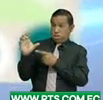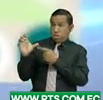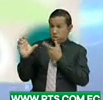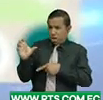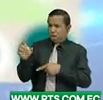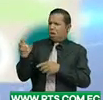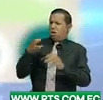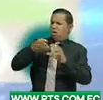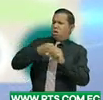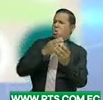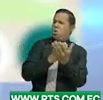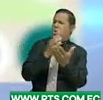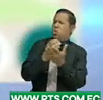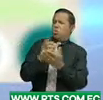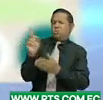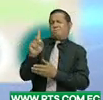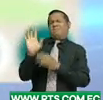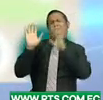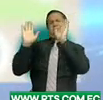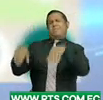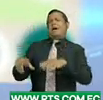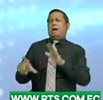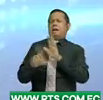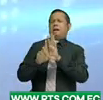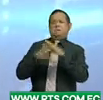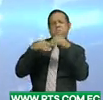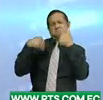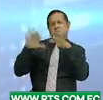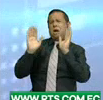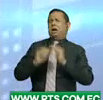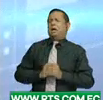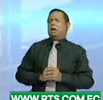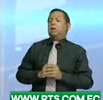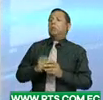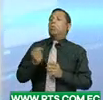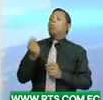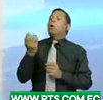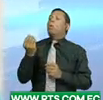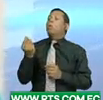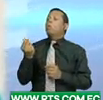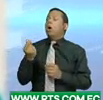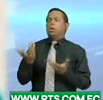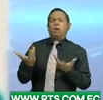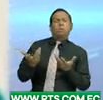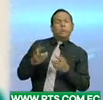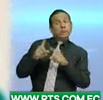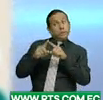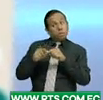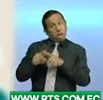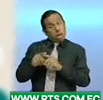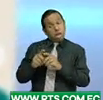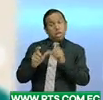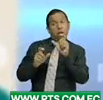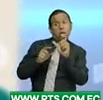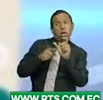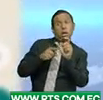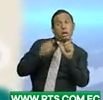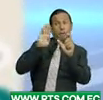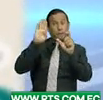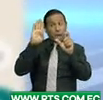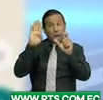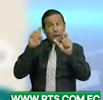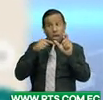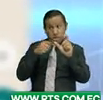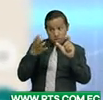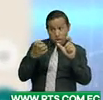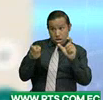realizar ningún curso, como lo estipula la ley. En cuanto a los precios, dependían del tipo de licencia. Para la tipo B, el